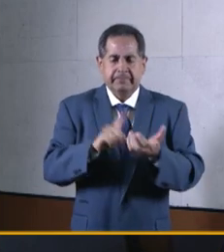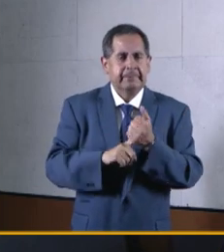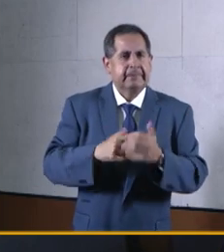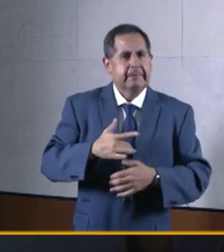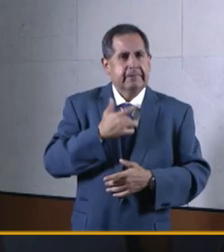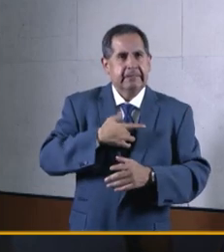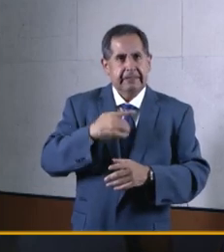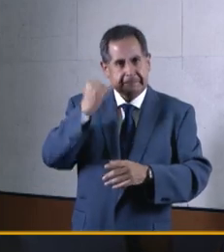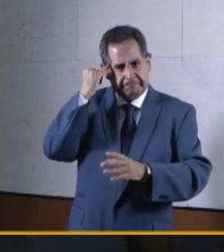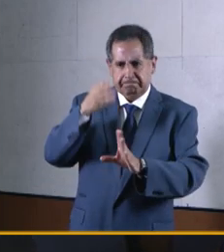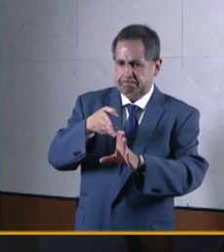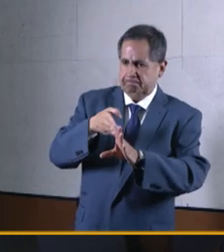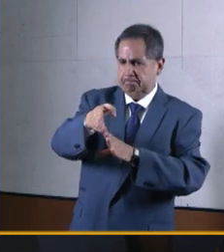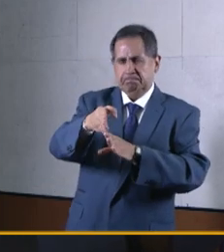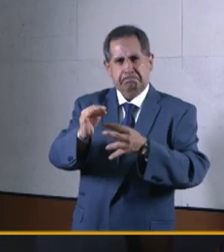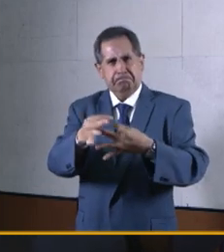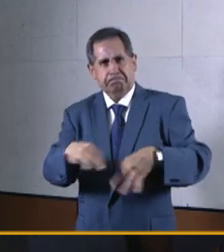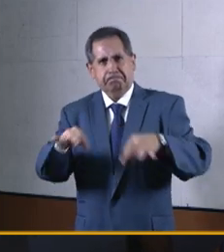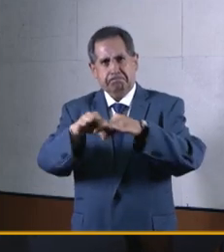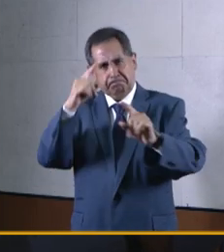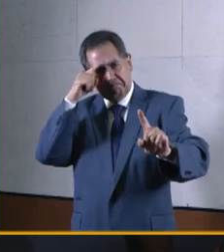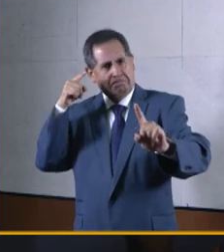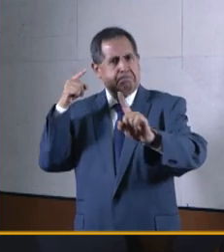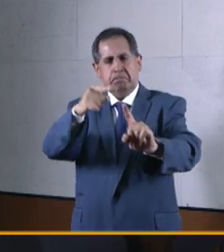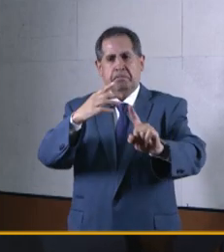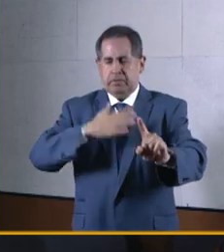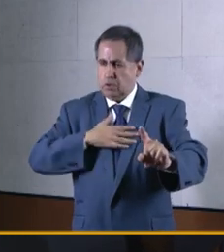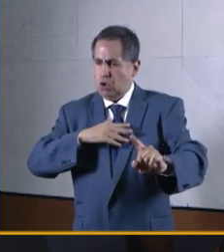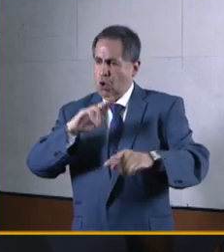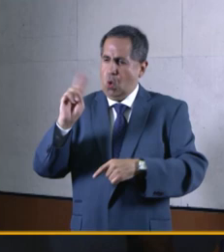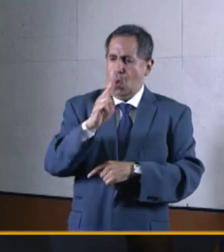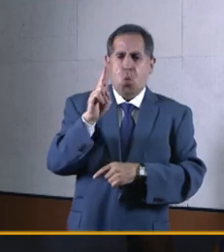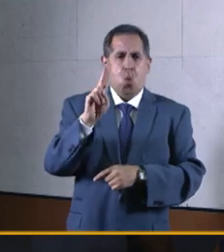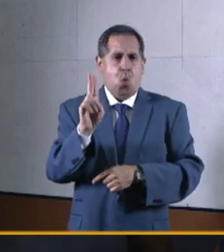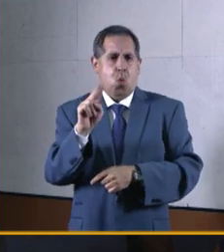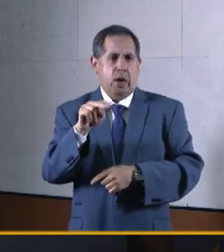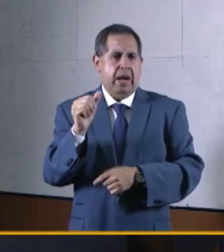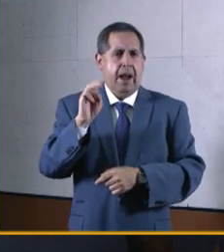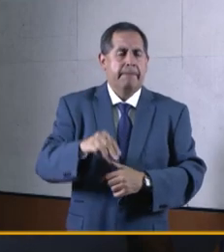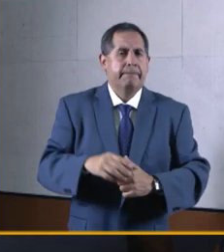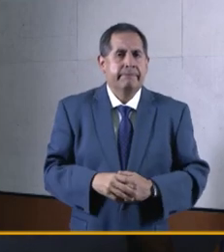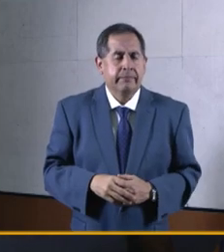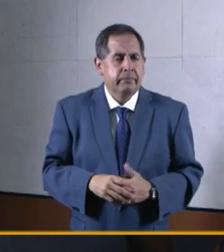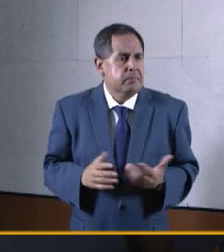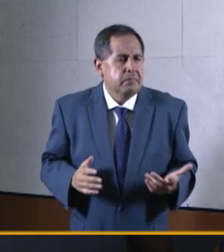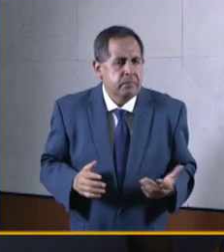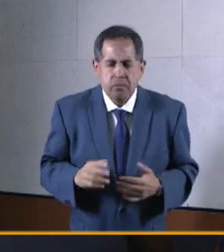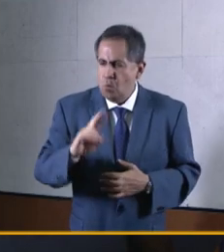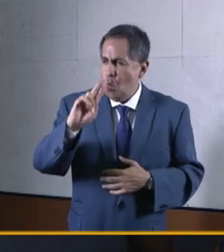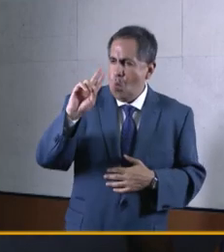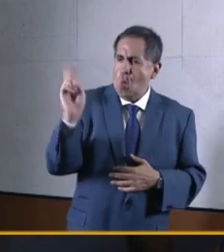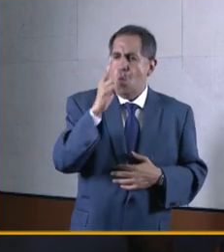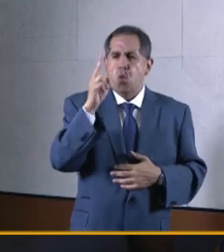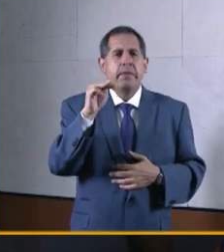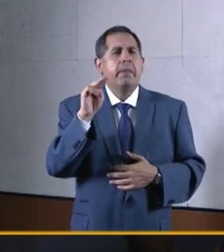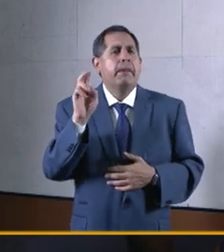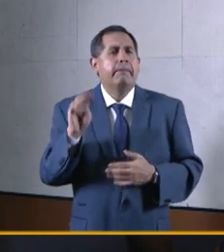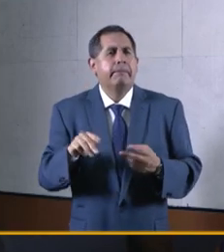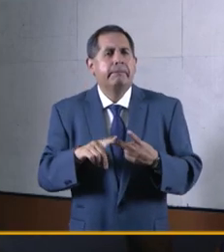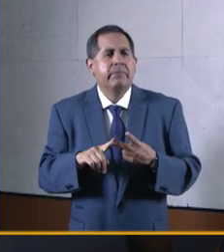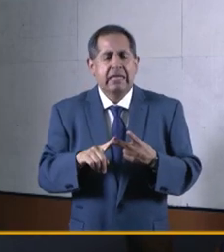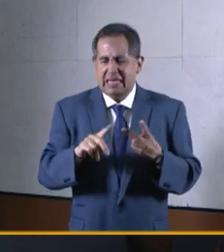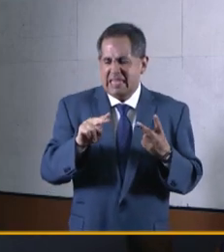sentido y el ambicioso alcance de nuestro nombre porque universidad porque